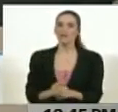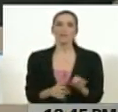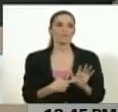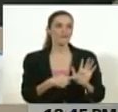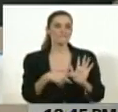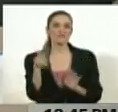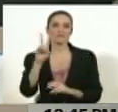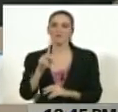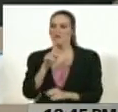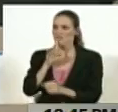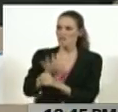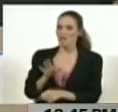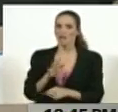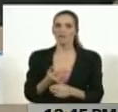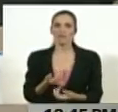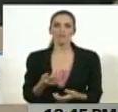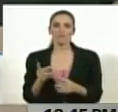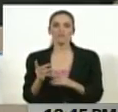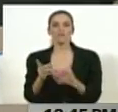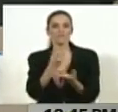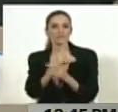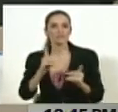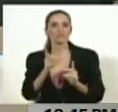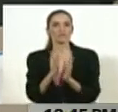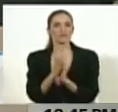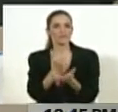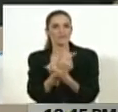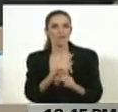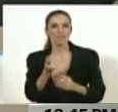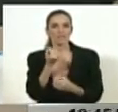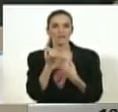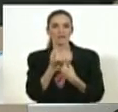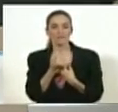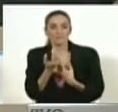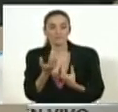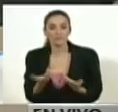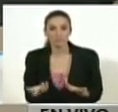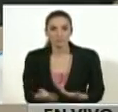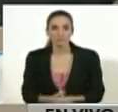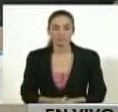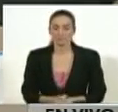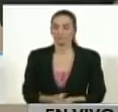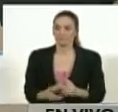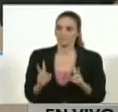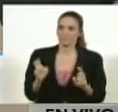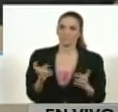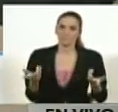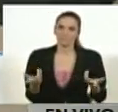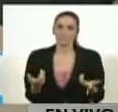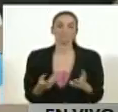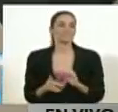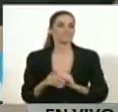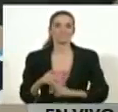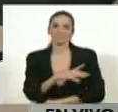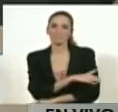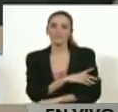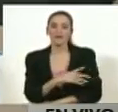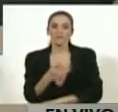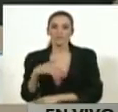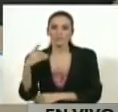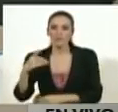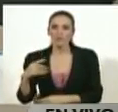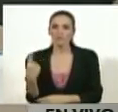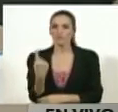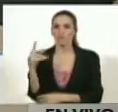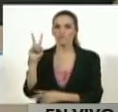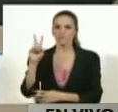de Venezuela Los Defensores de la democracia y la libertad de expresión es un poco irónico no pero así es la derecha no solamente en Venezuela Así que